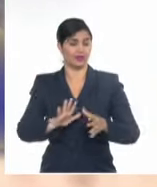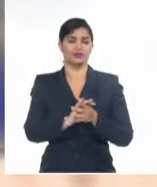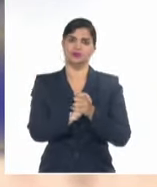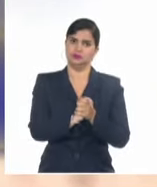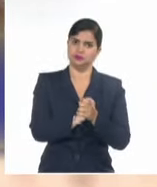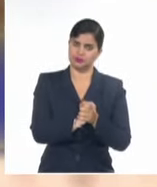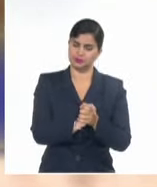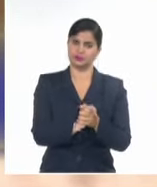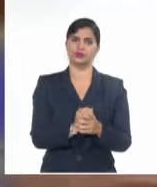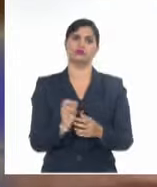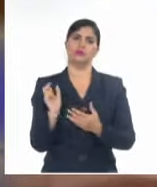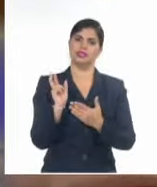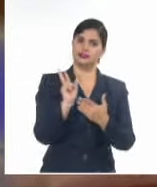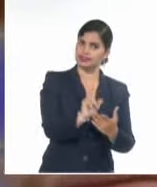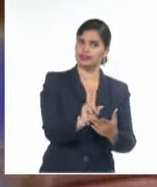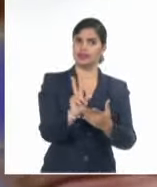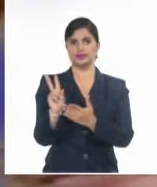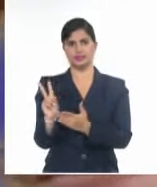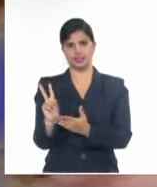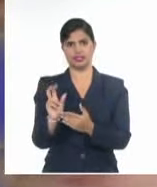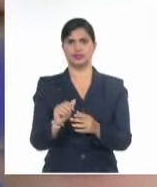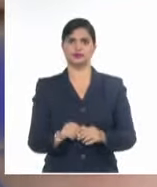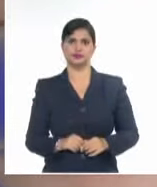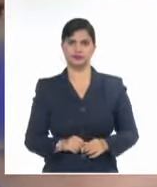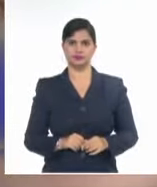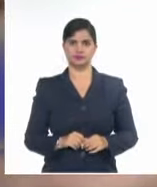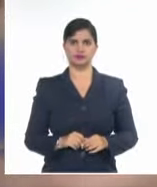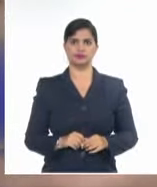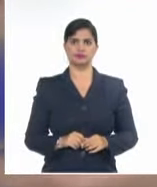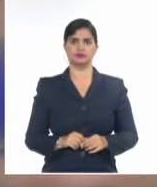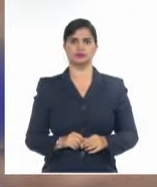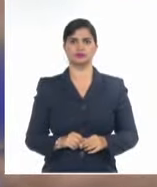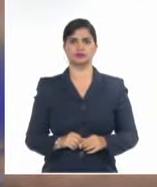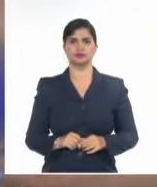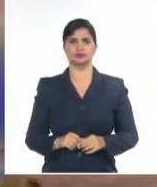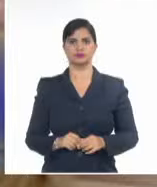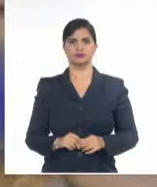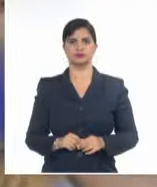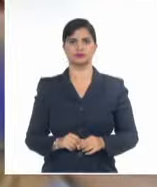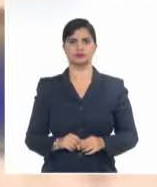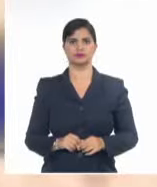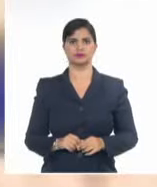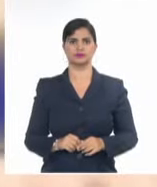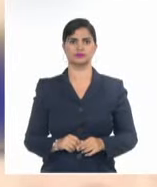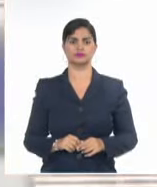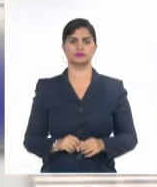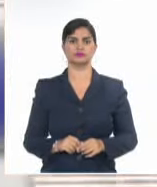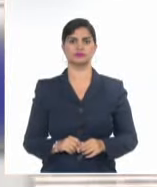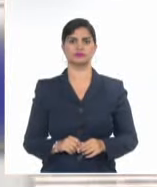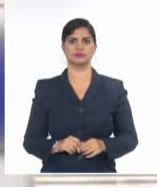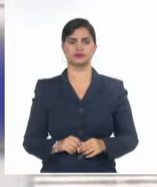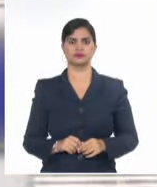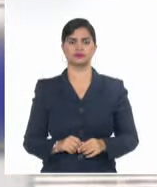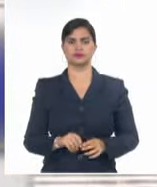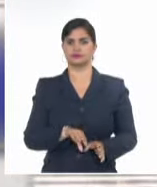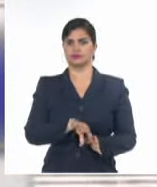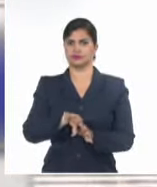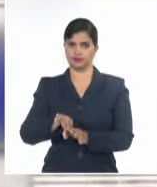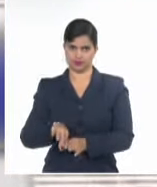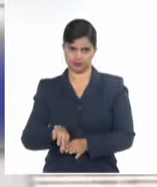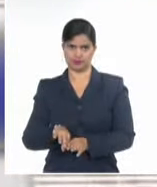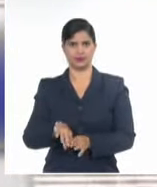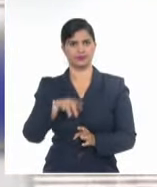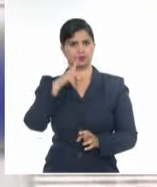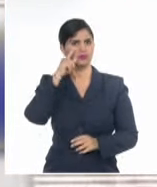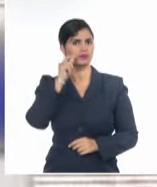5, 10, 15 países ya consolidados, antiimperialistas. Esa es nuestra meta. Entramos aceleradamente a